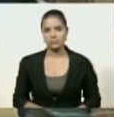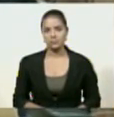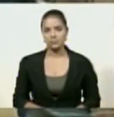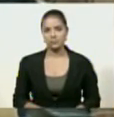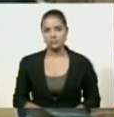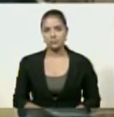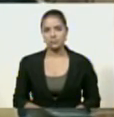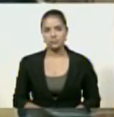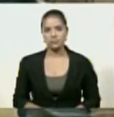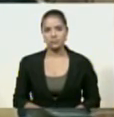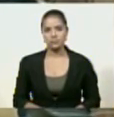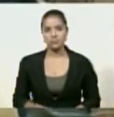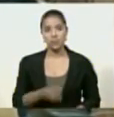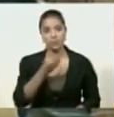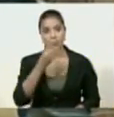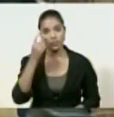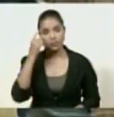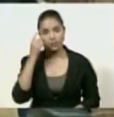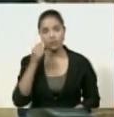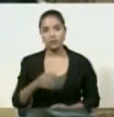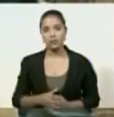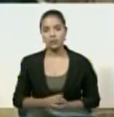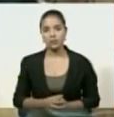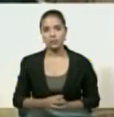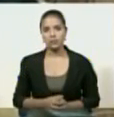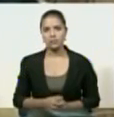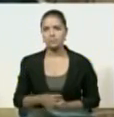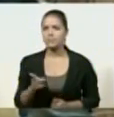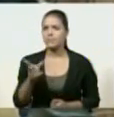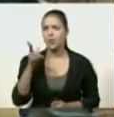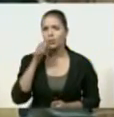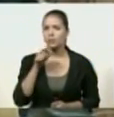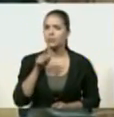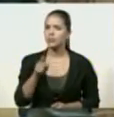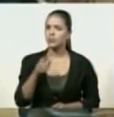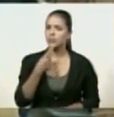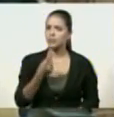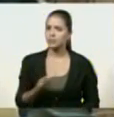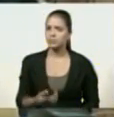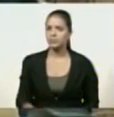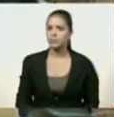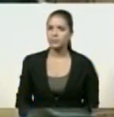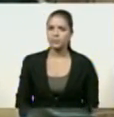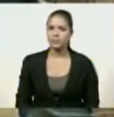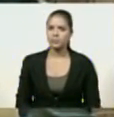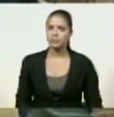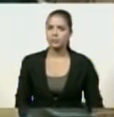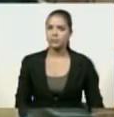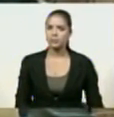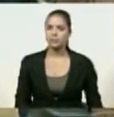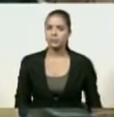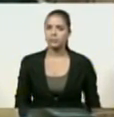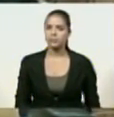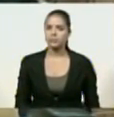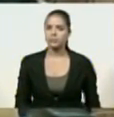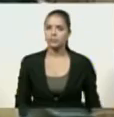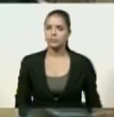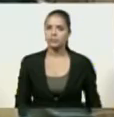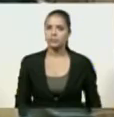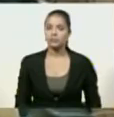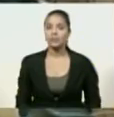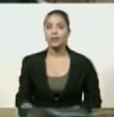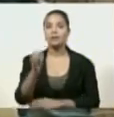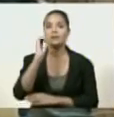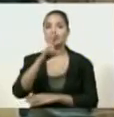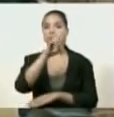Buenos días. Buenos días. Magistrado, le hemos escuchado decir que la Asamblea